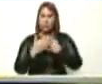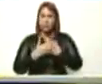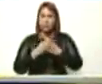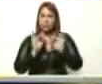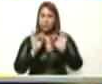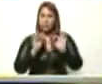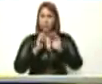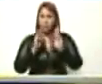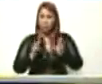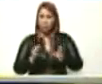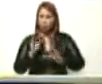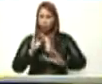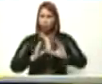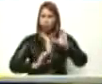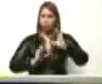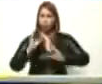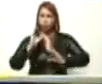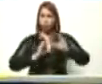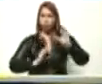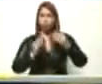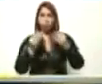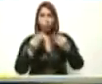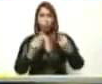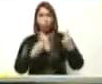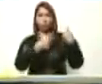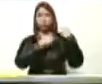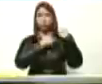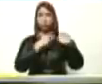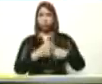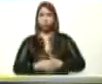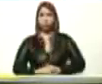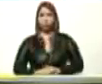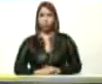método científico, con mucha responsabilidad.